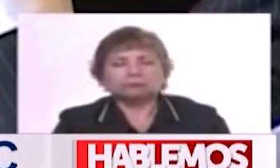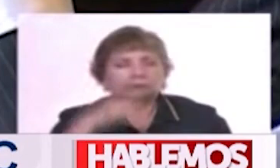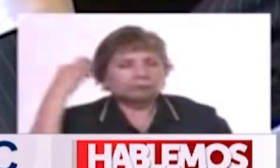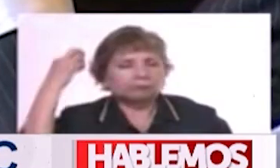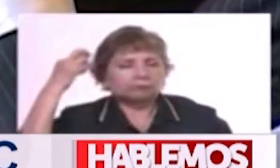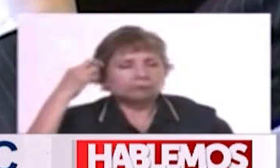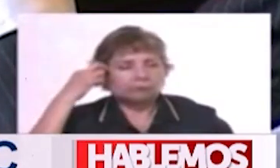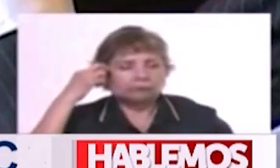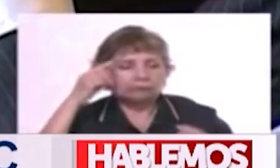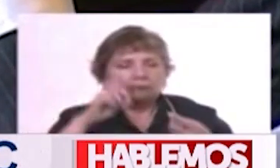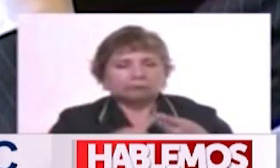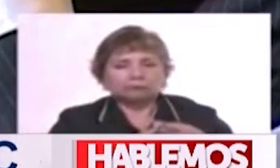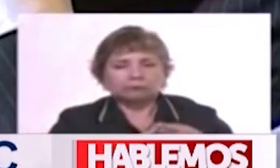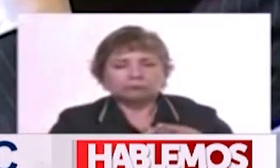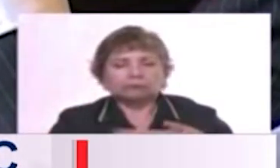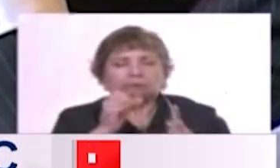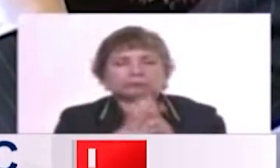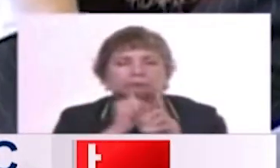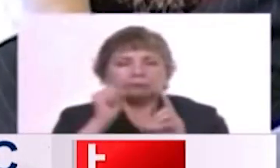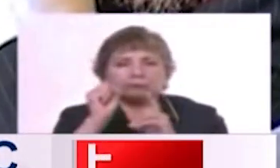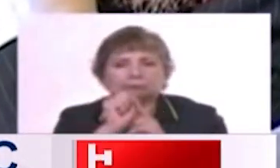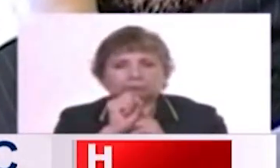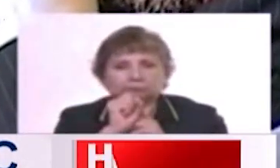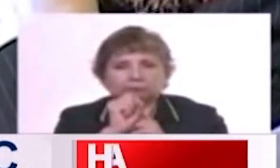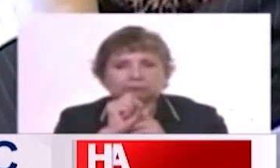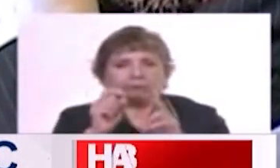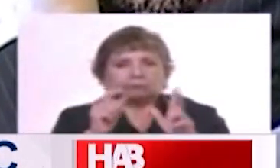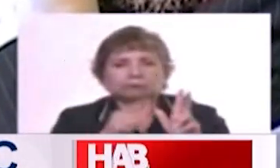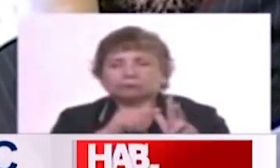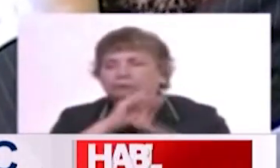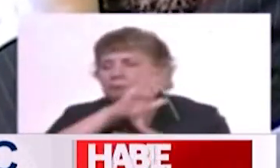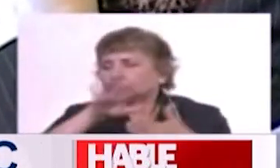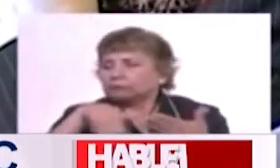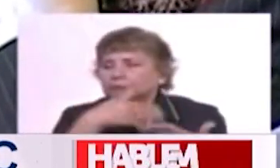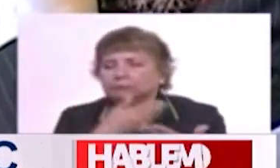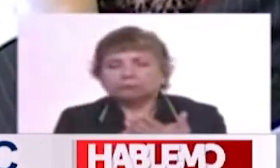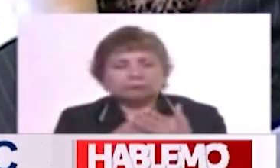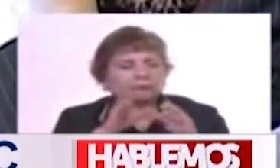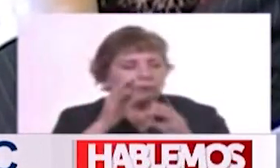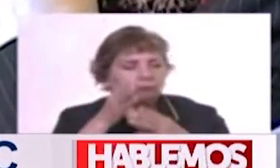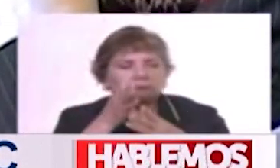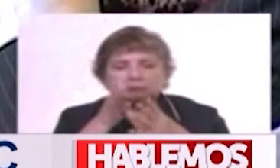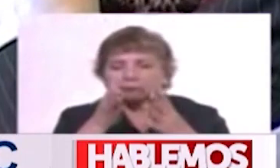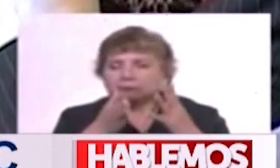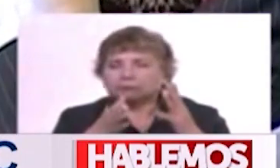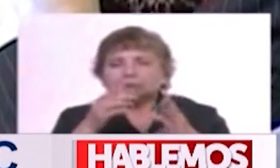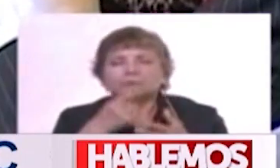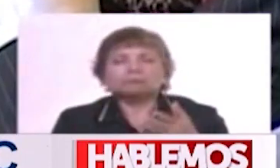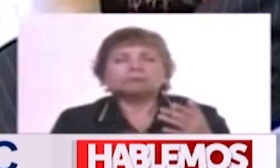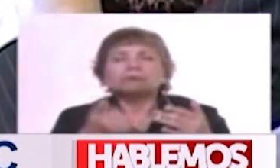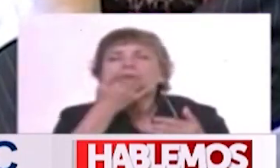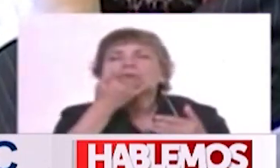político, social, en todos los extremos, todas las aristas sobre lo acontecido.